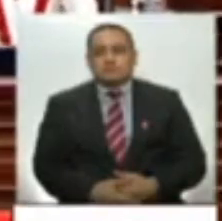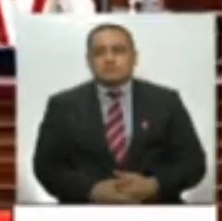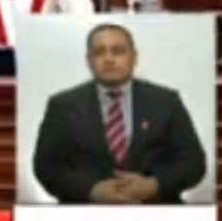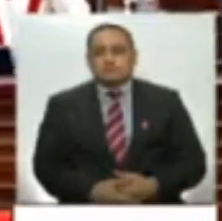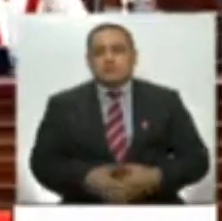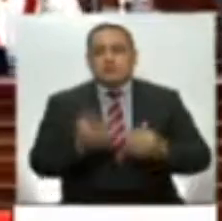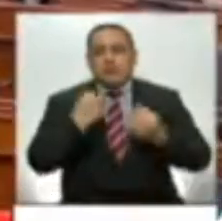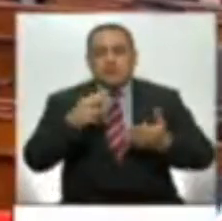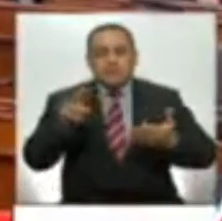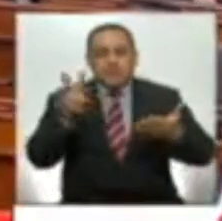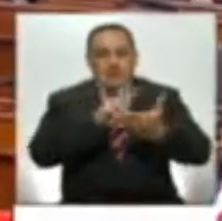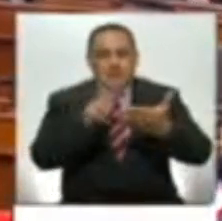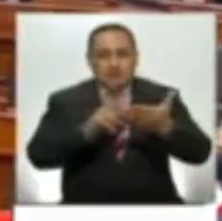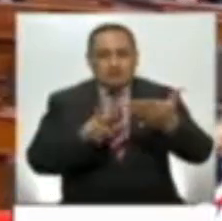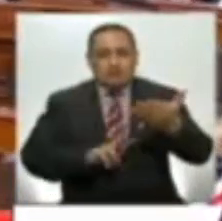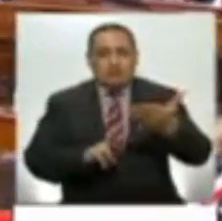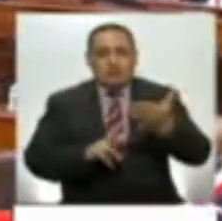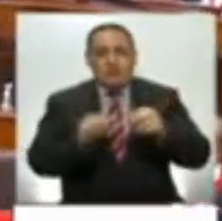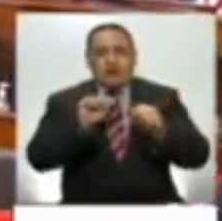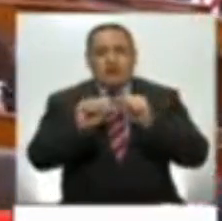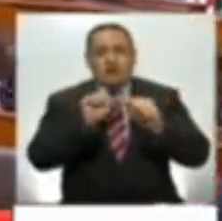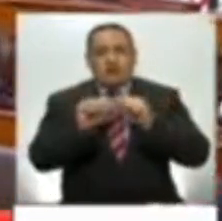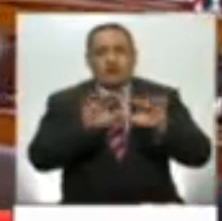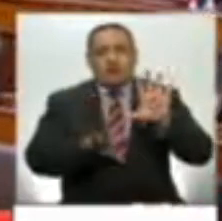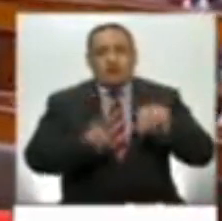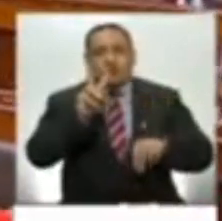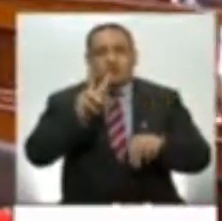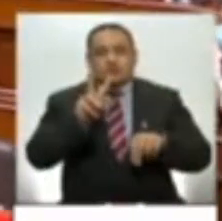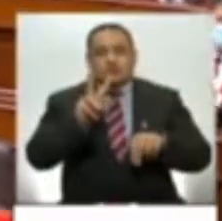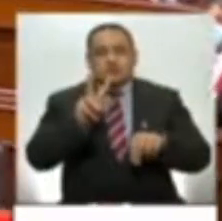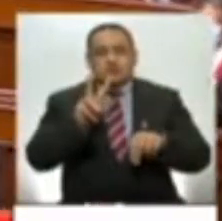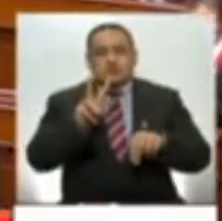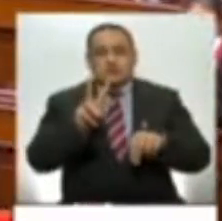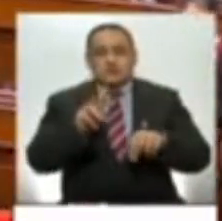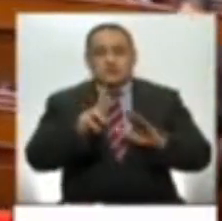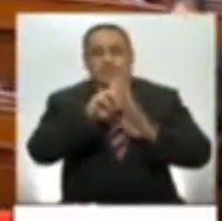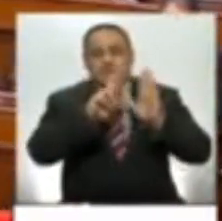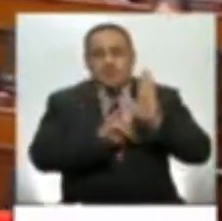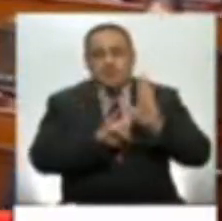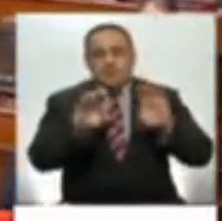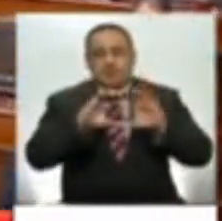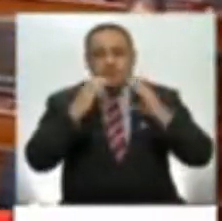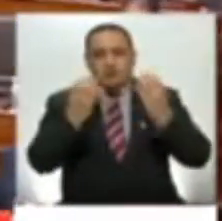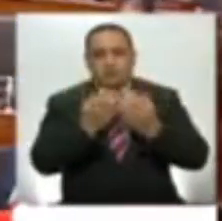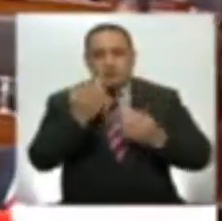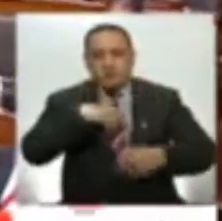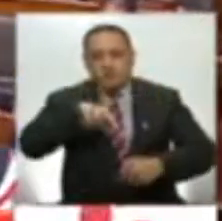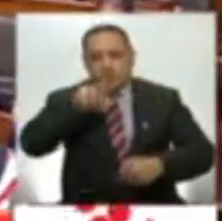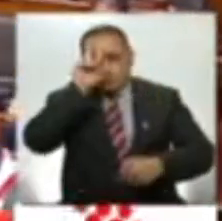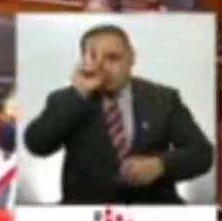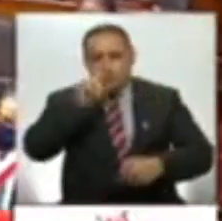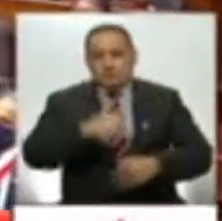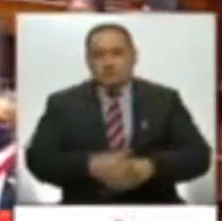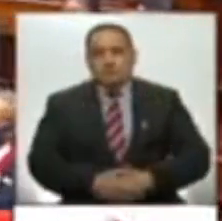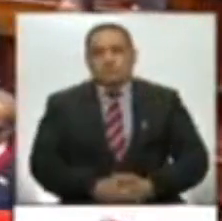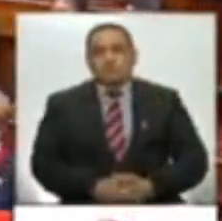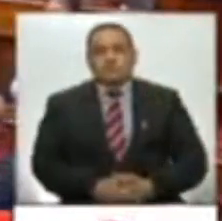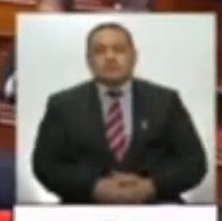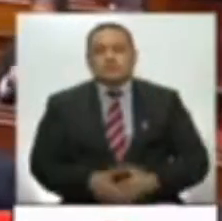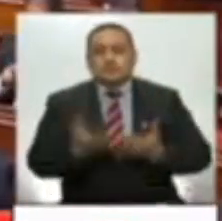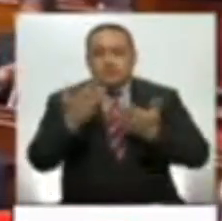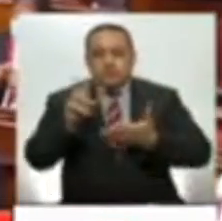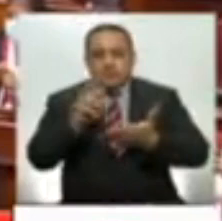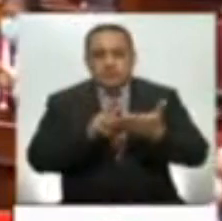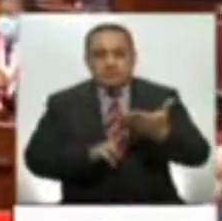Se va a dar lectura al artículo 12 del reglamento del Congreso de la República.